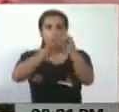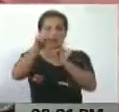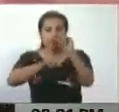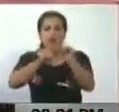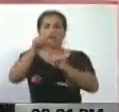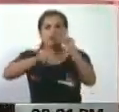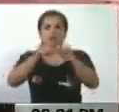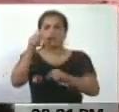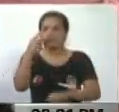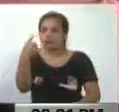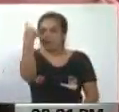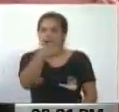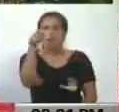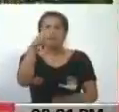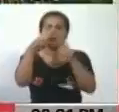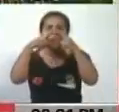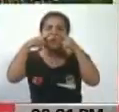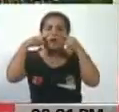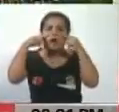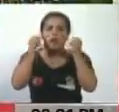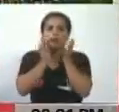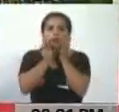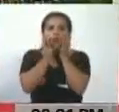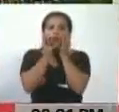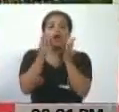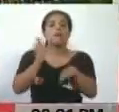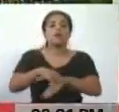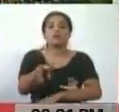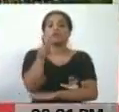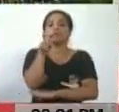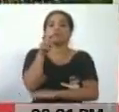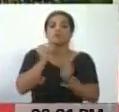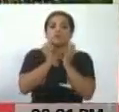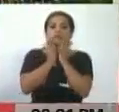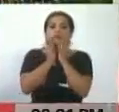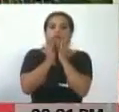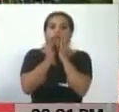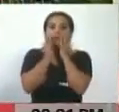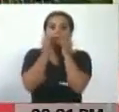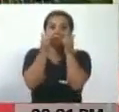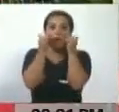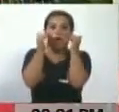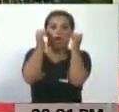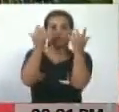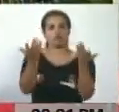Le tomaron fotos, pudieron entonces morar a la gente porque estaba aguantando la... Nicolás, no se va, vale,